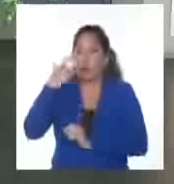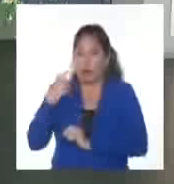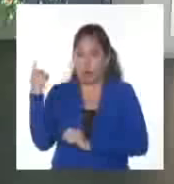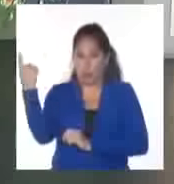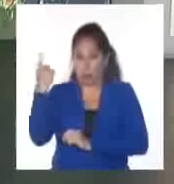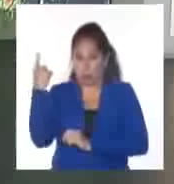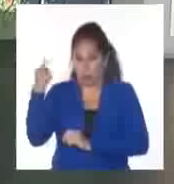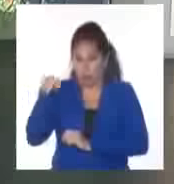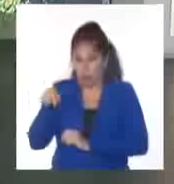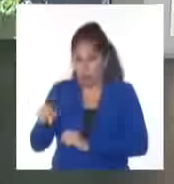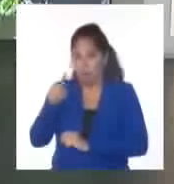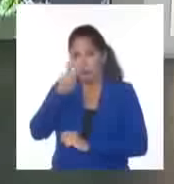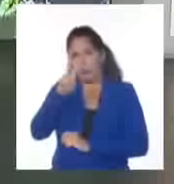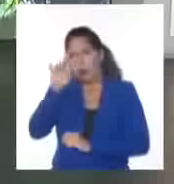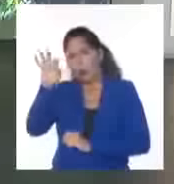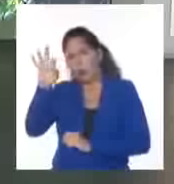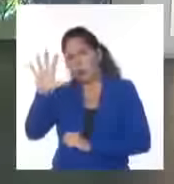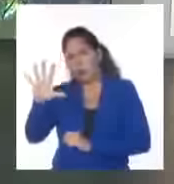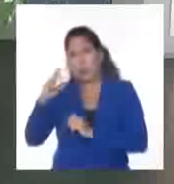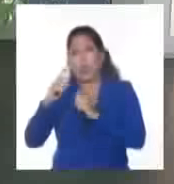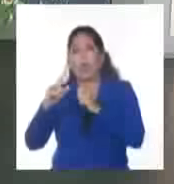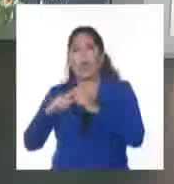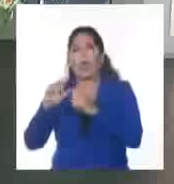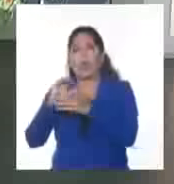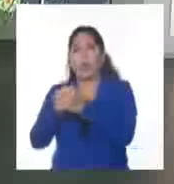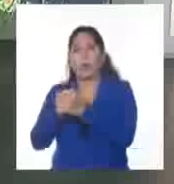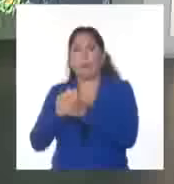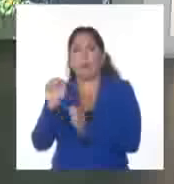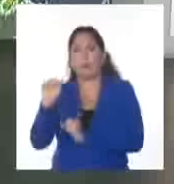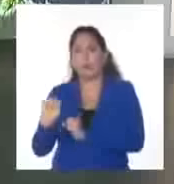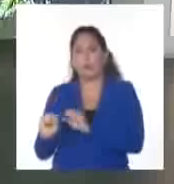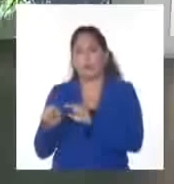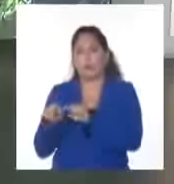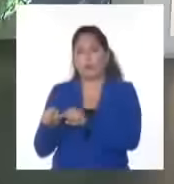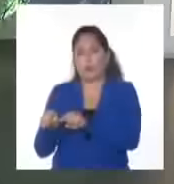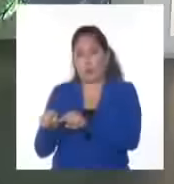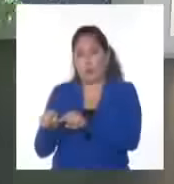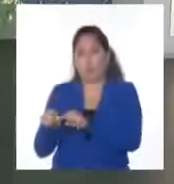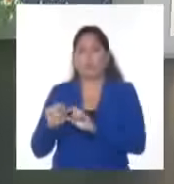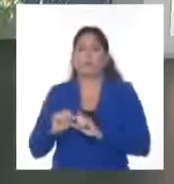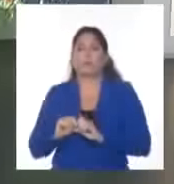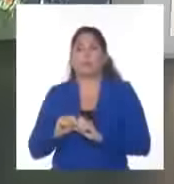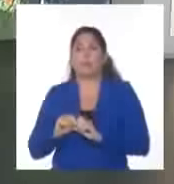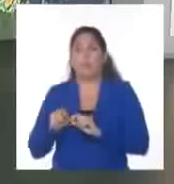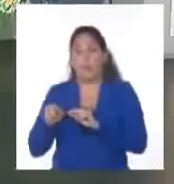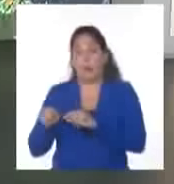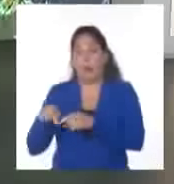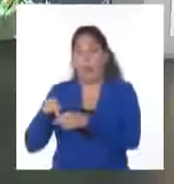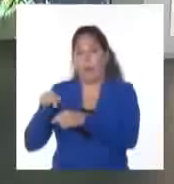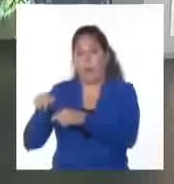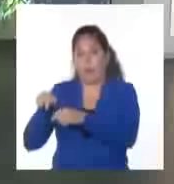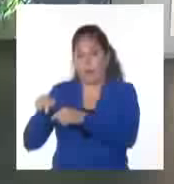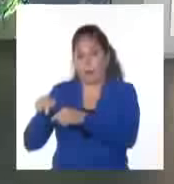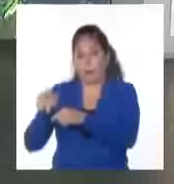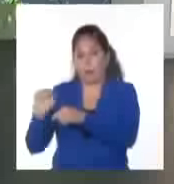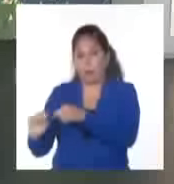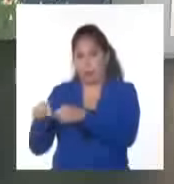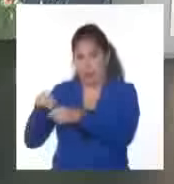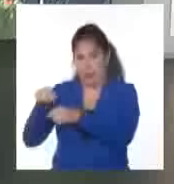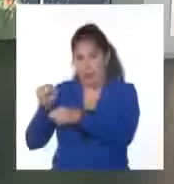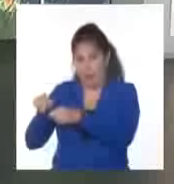a unos 285 kilómetros al sur de Cabo San Antonio, en la Isla de la Juventud, y